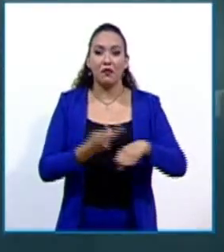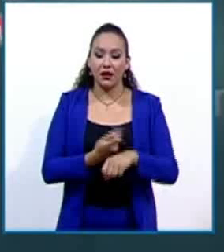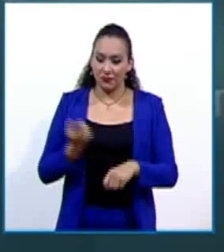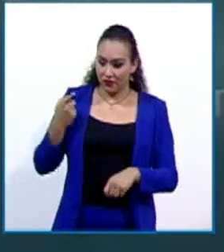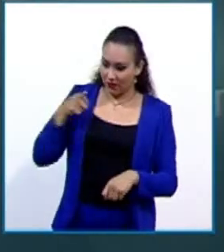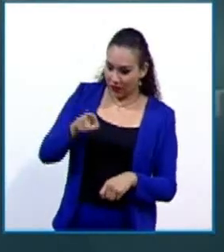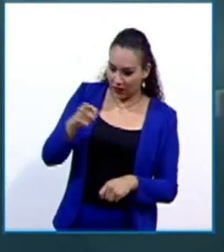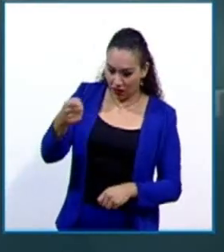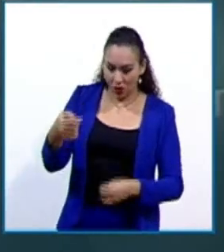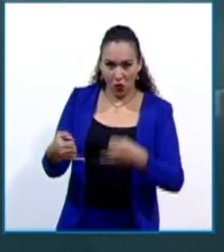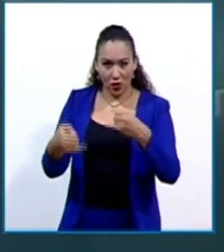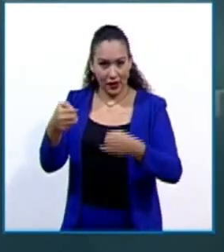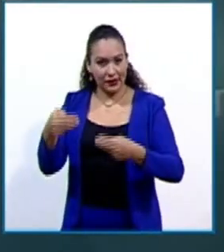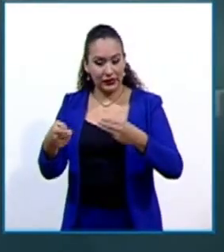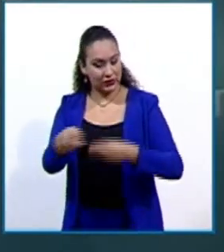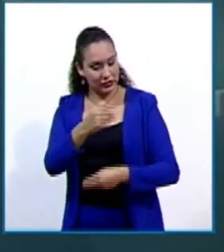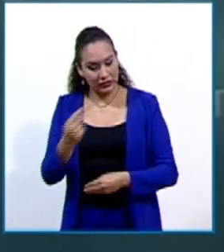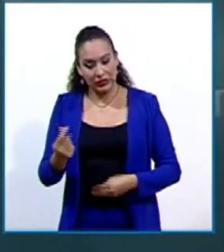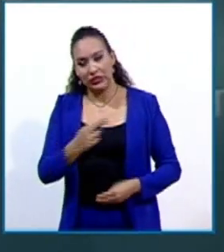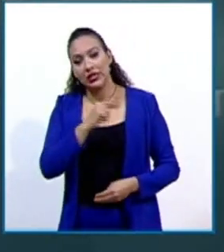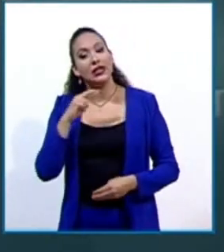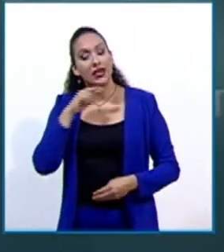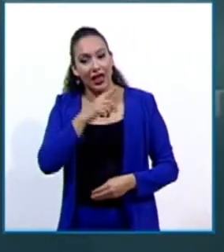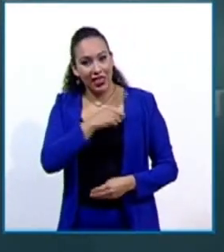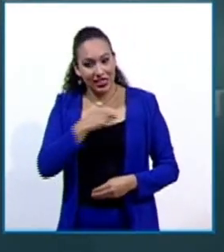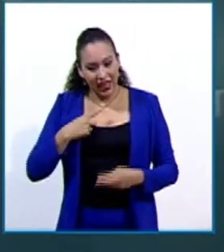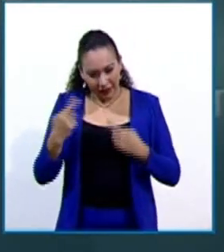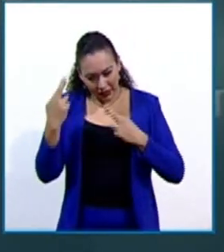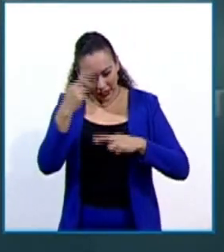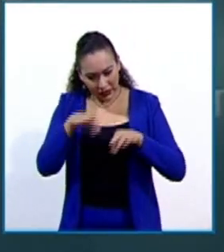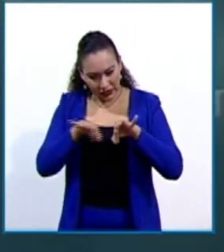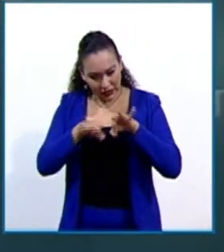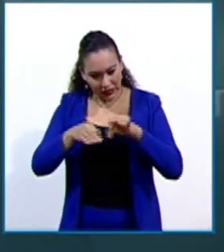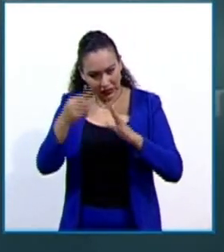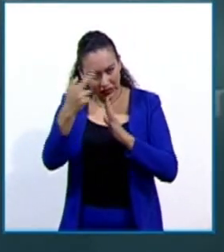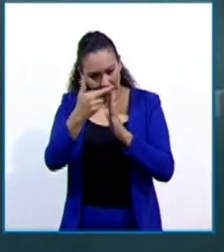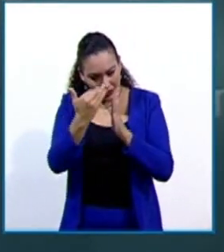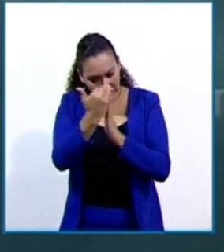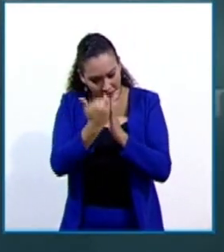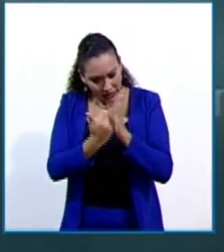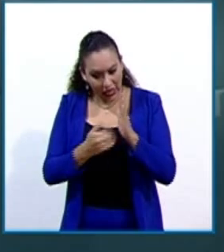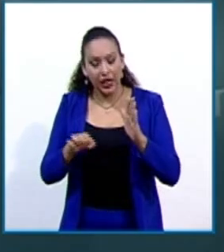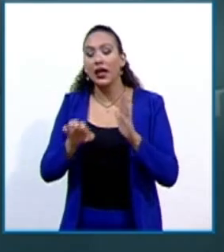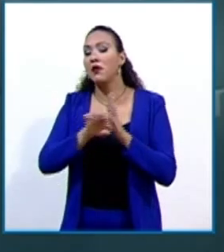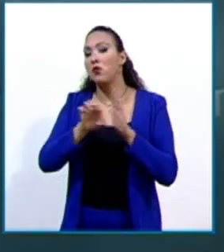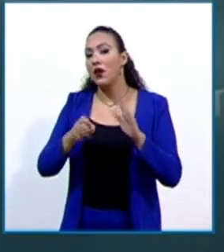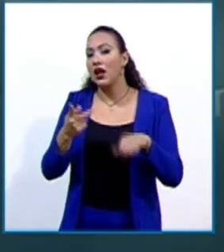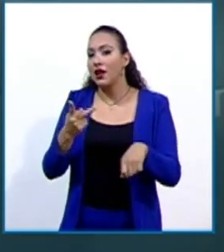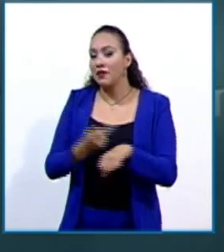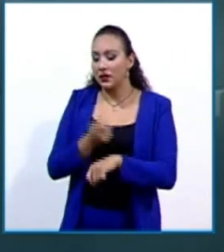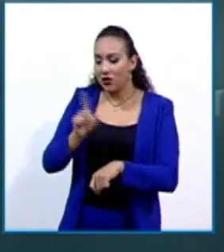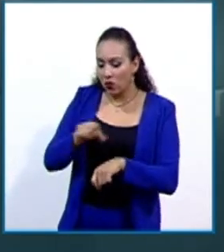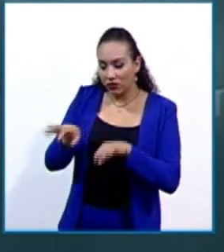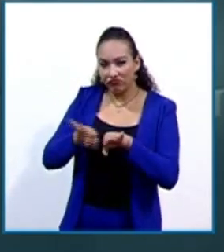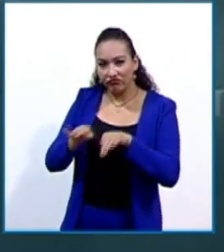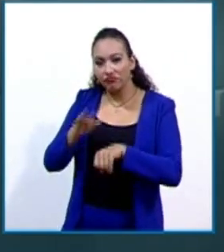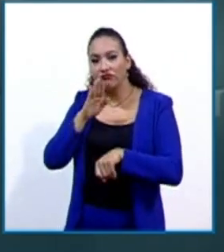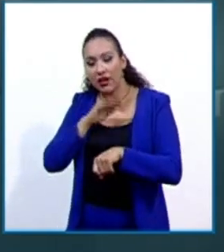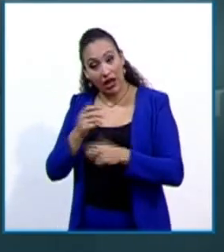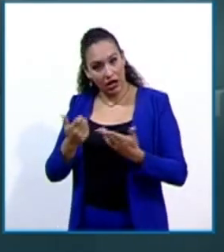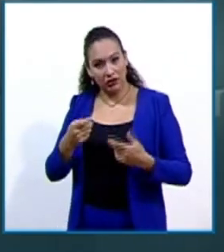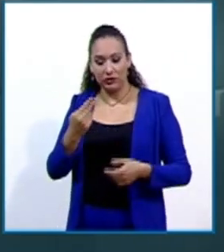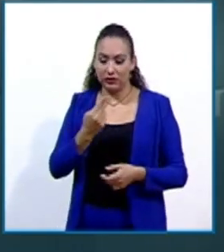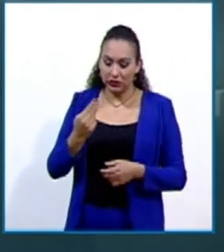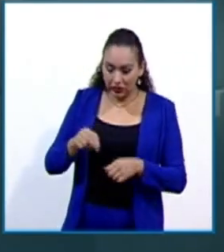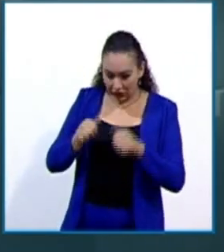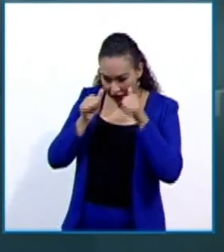justicia a asumir un papel proactivo para subsanar deficiencias e inconsistencias durante el desarrollo del proceso y evitar que los juicios